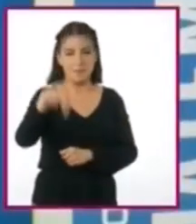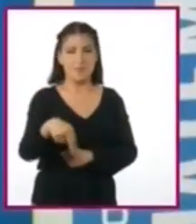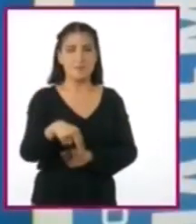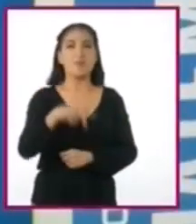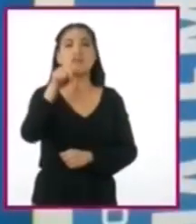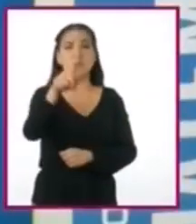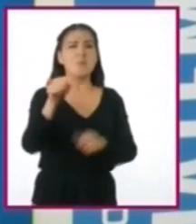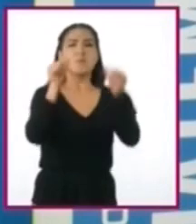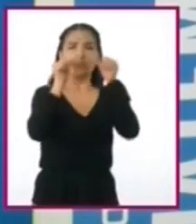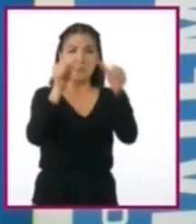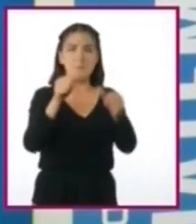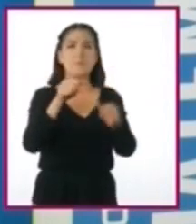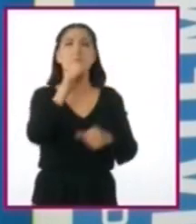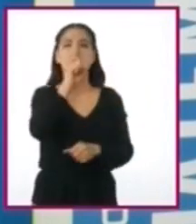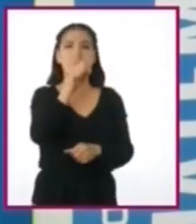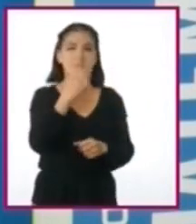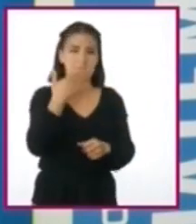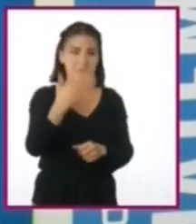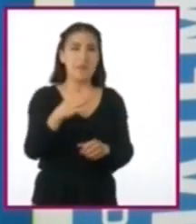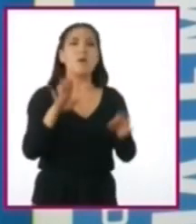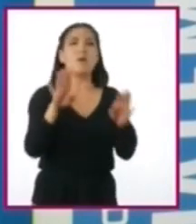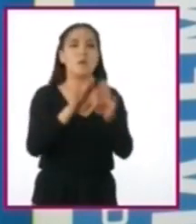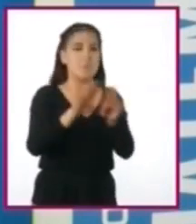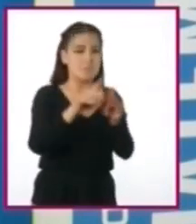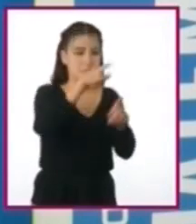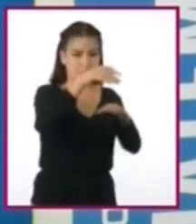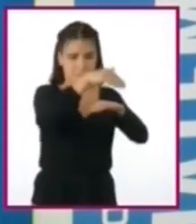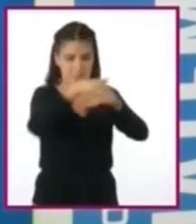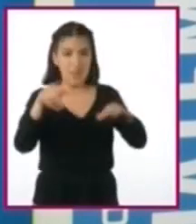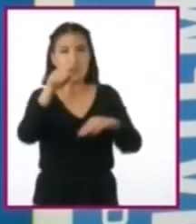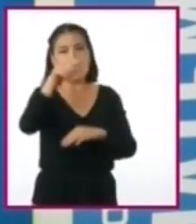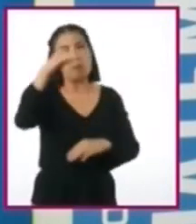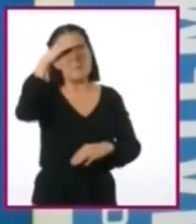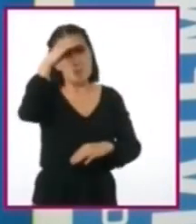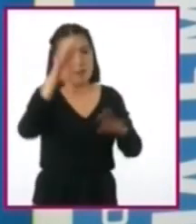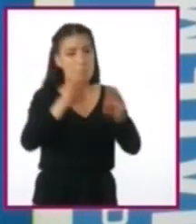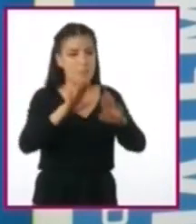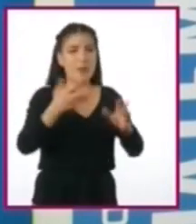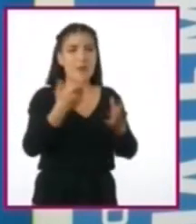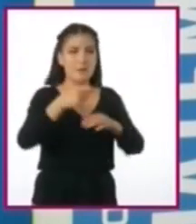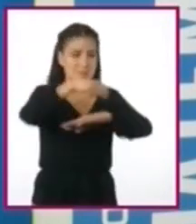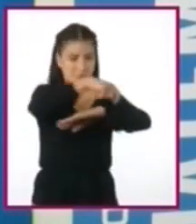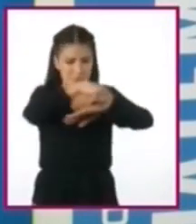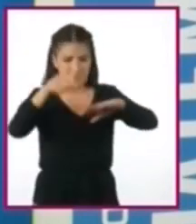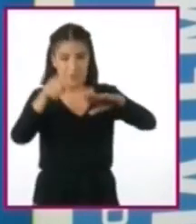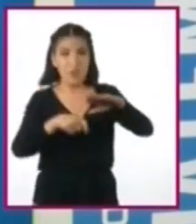Observe bien el trazo obtenido y reflexionen. No es necesario que hagan cálculos.